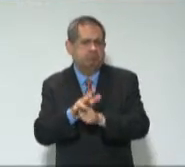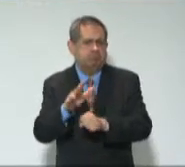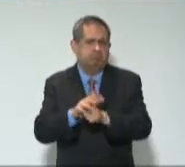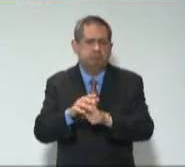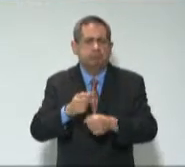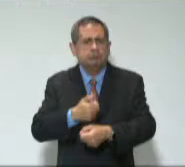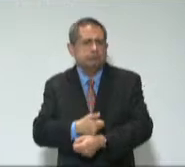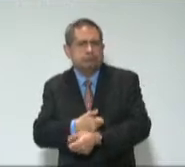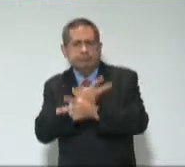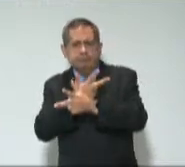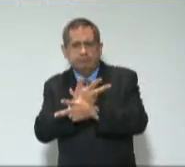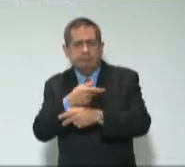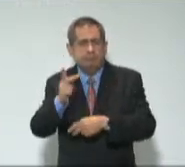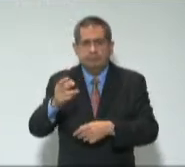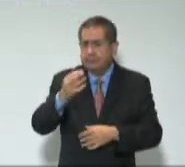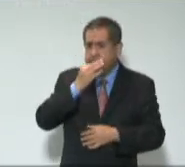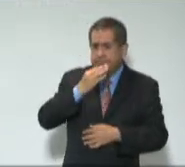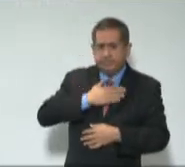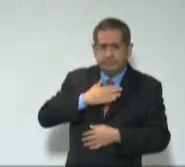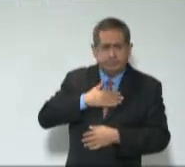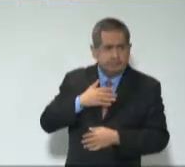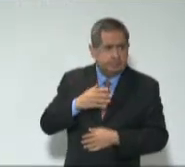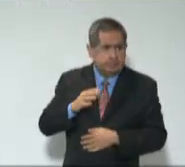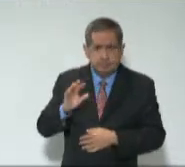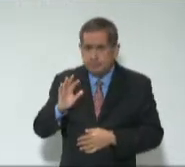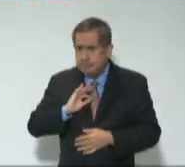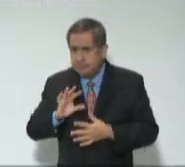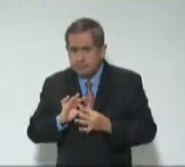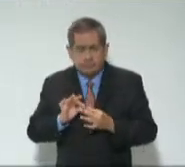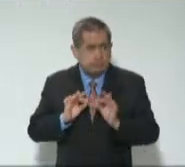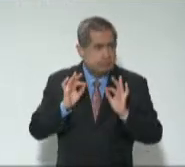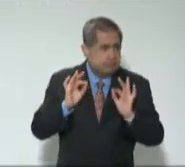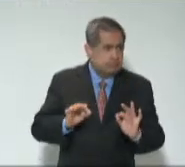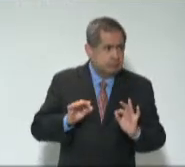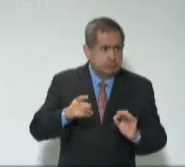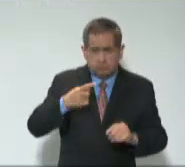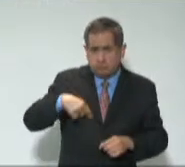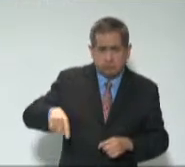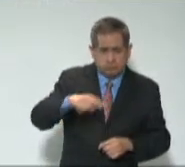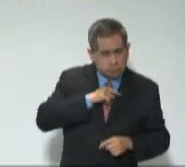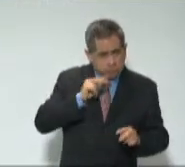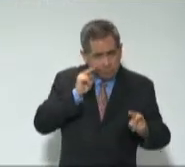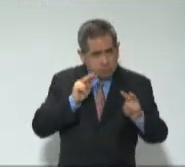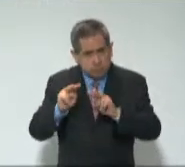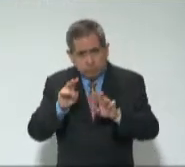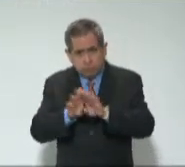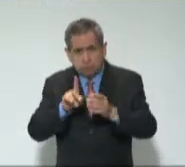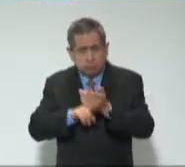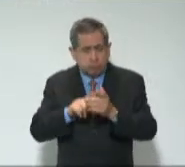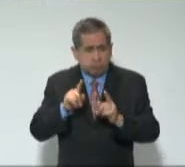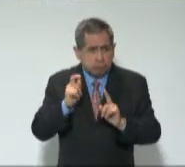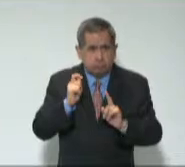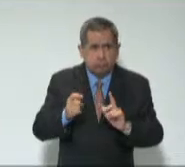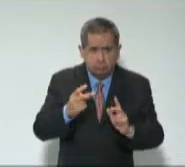pero s me gustaría si me pueden de alguna forma confirmar que están bieno la